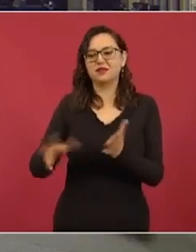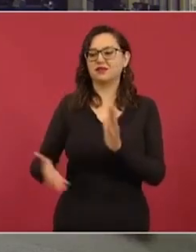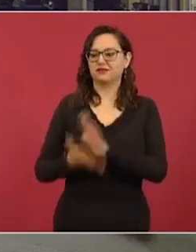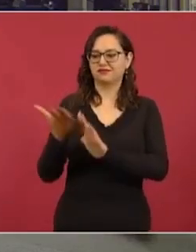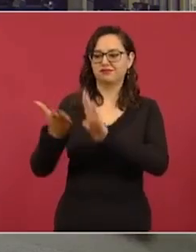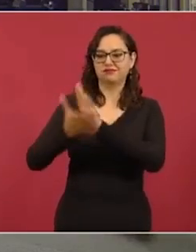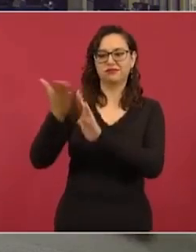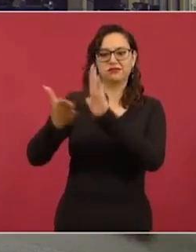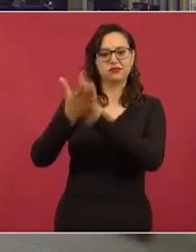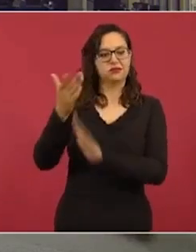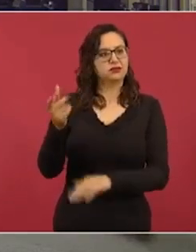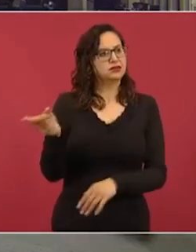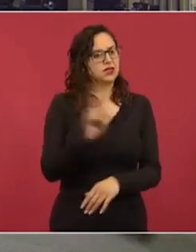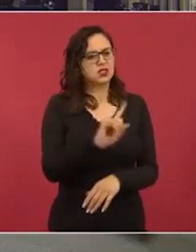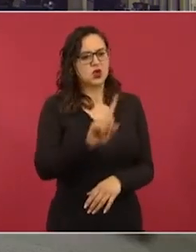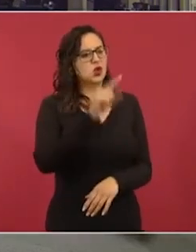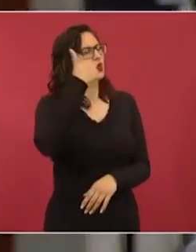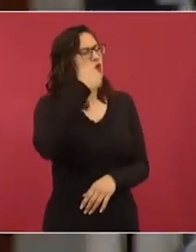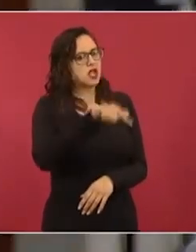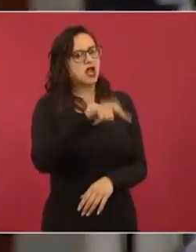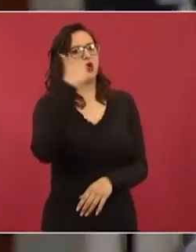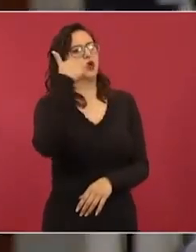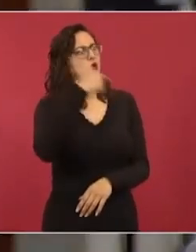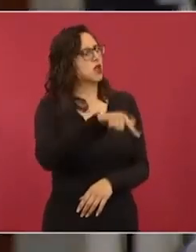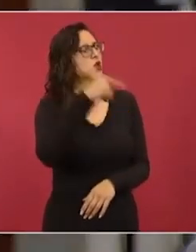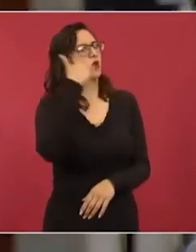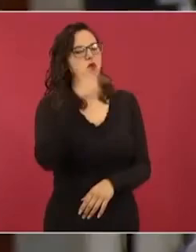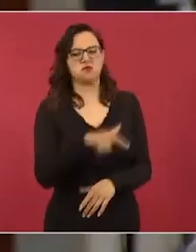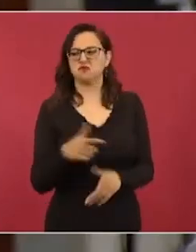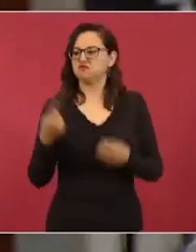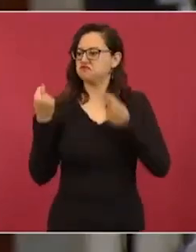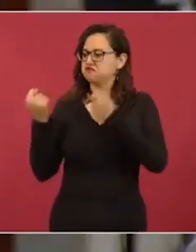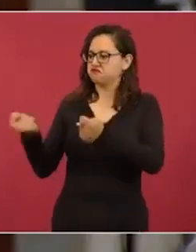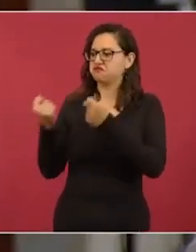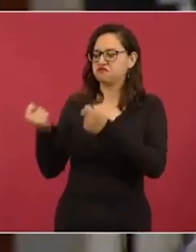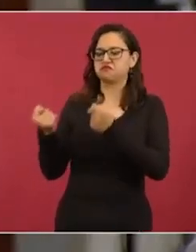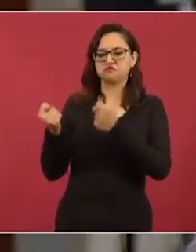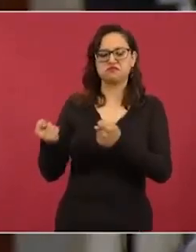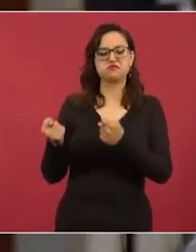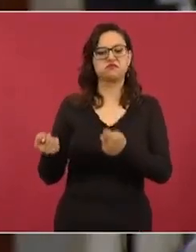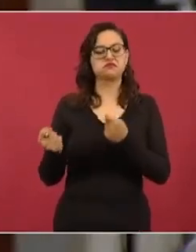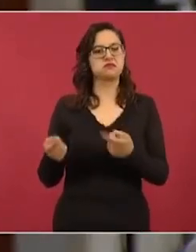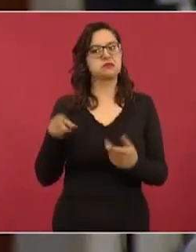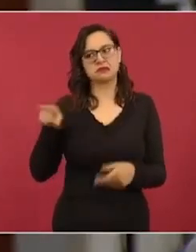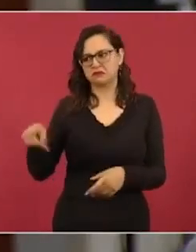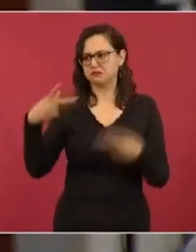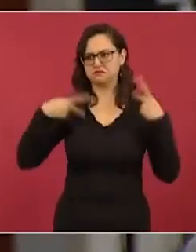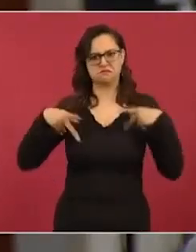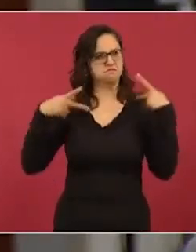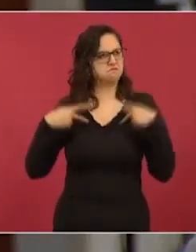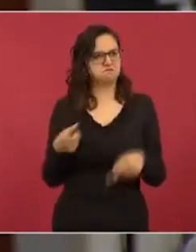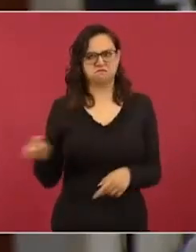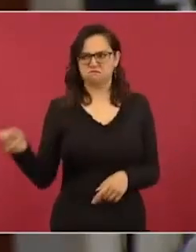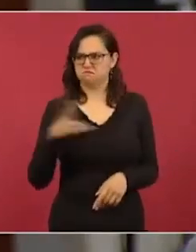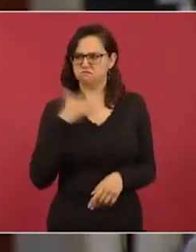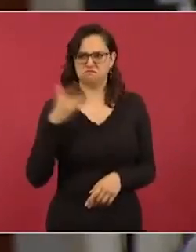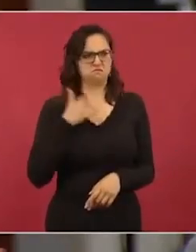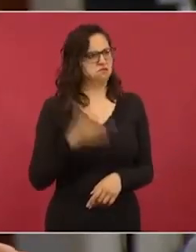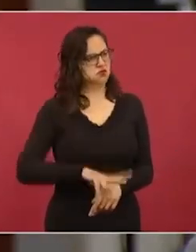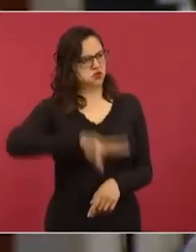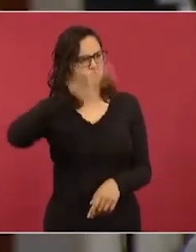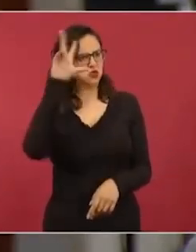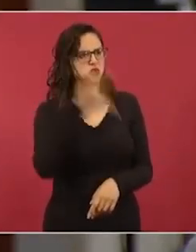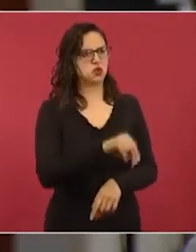y se conservara ese, y fue un triunfo de la gente de Cancún que